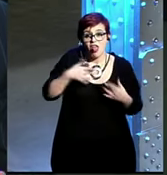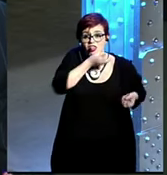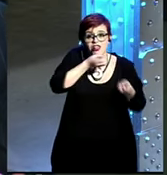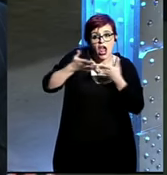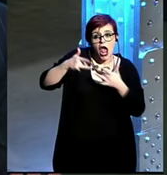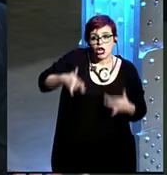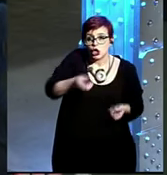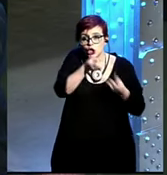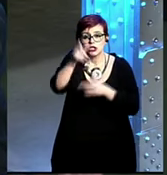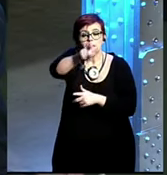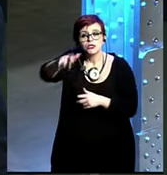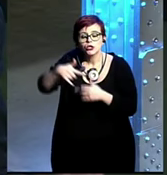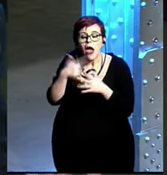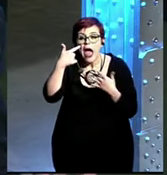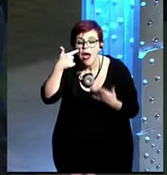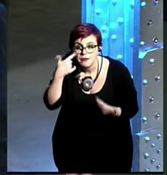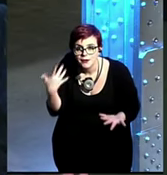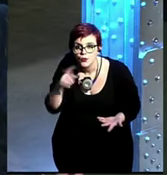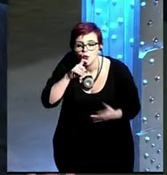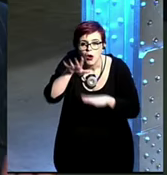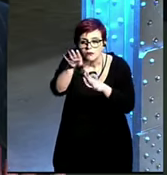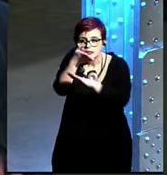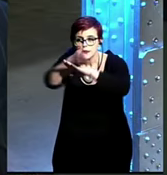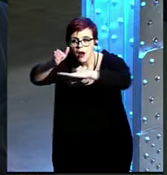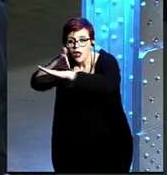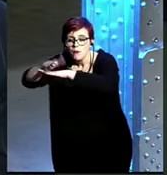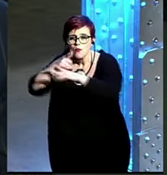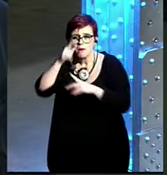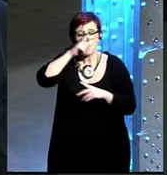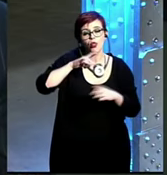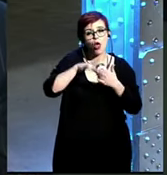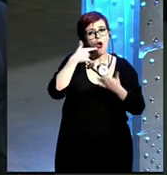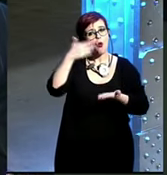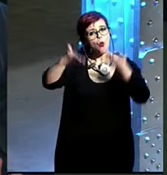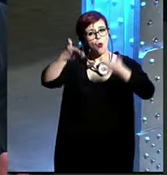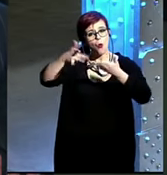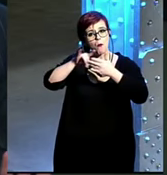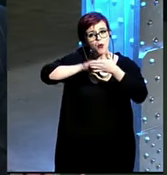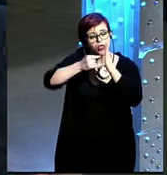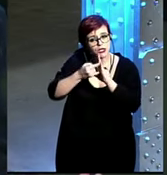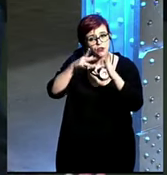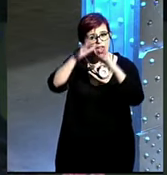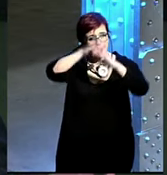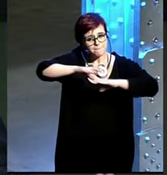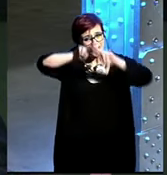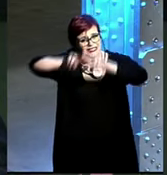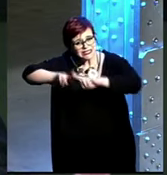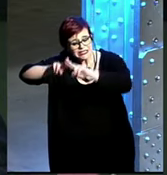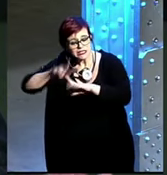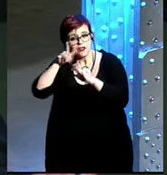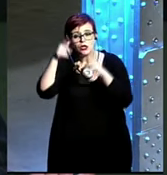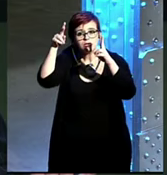un proyecto piloto que se hizo de manos de investigadores individuales en estas sociedades